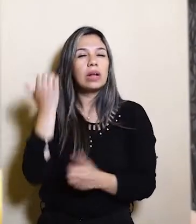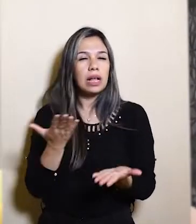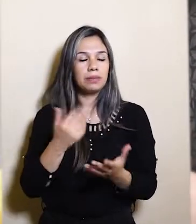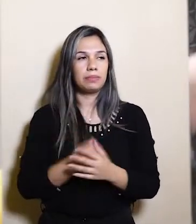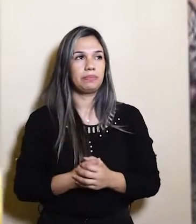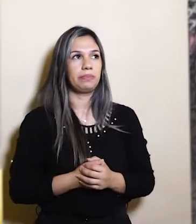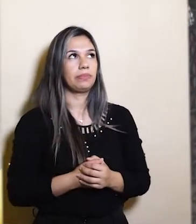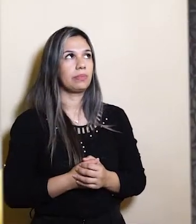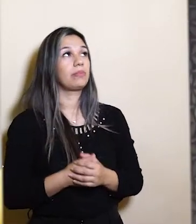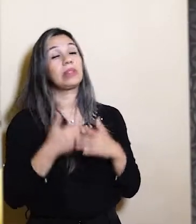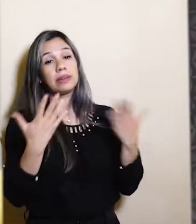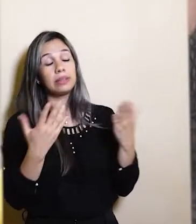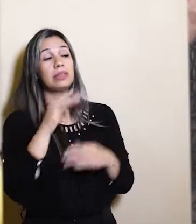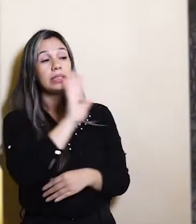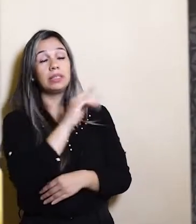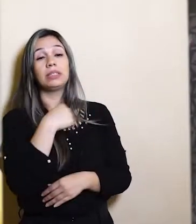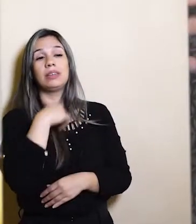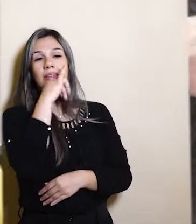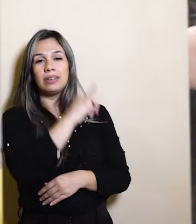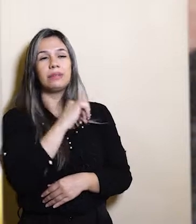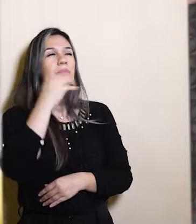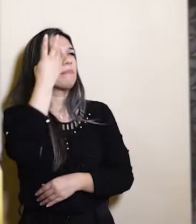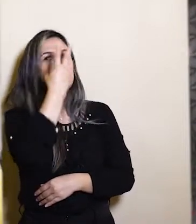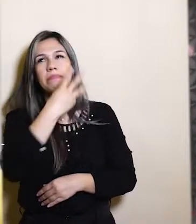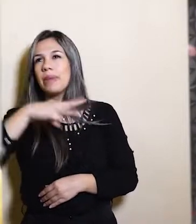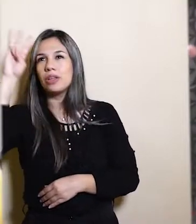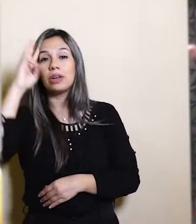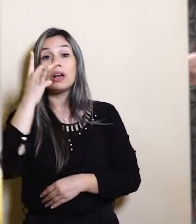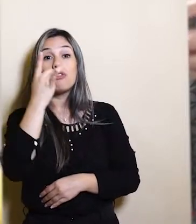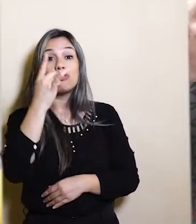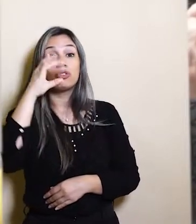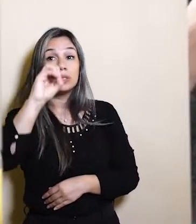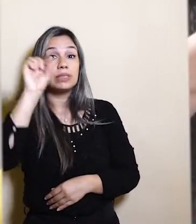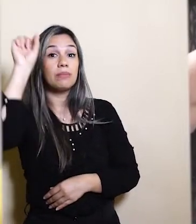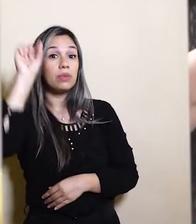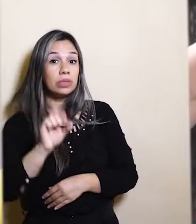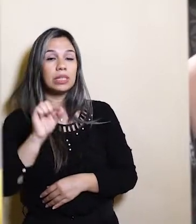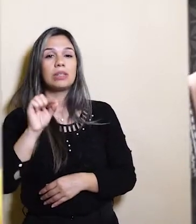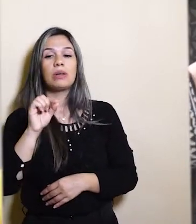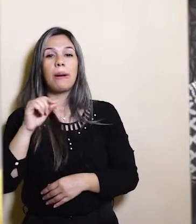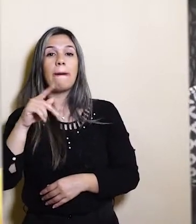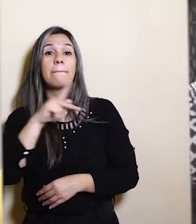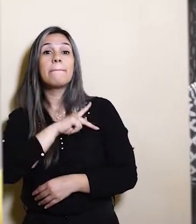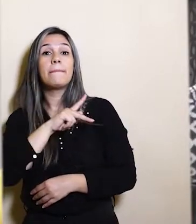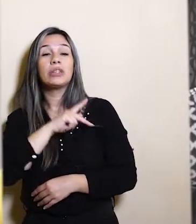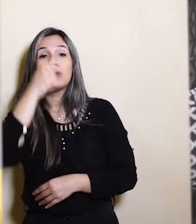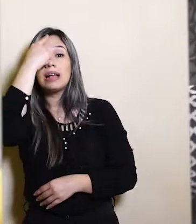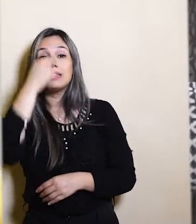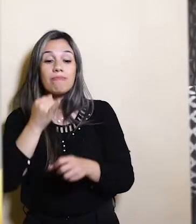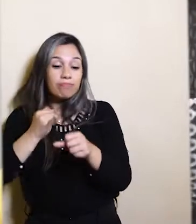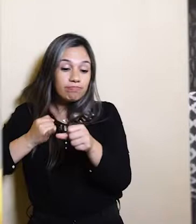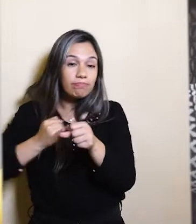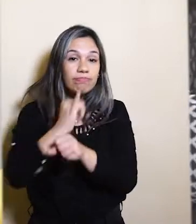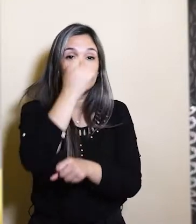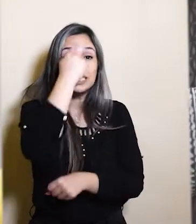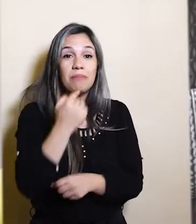mucho porque, como te decía, la mayoría de los casos, el 80% de los casos, el perpetrador es alguien cercano a la niña. Es el